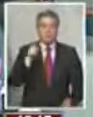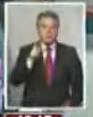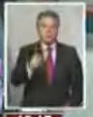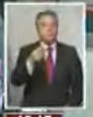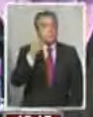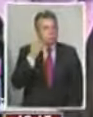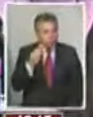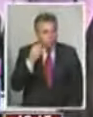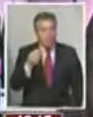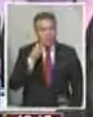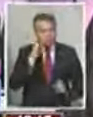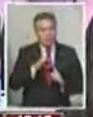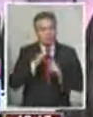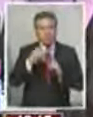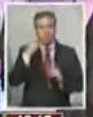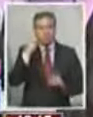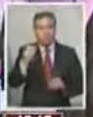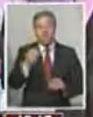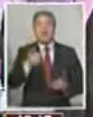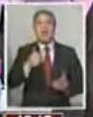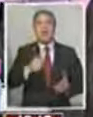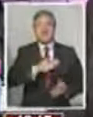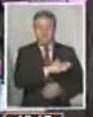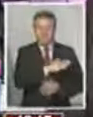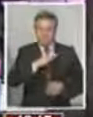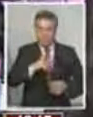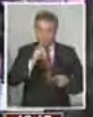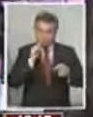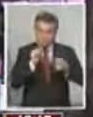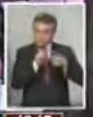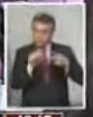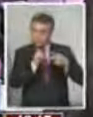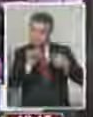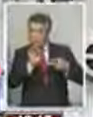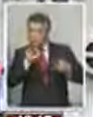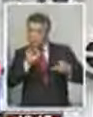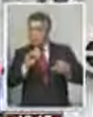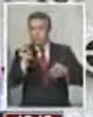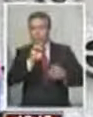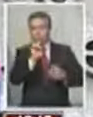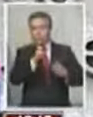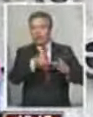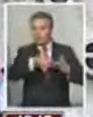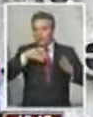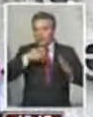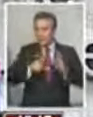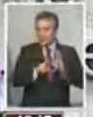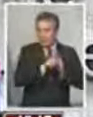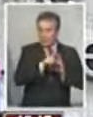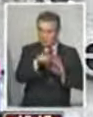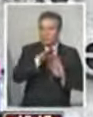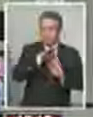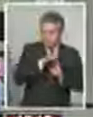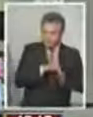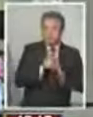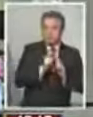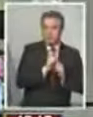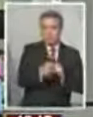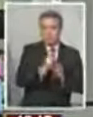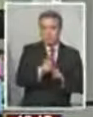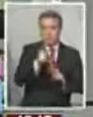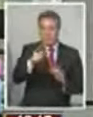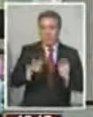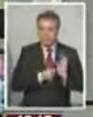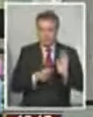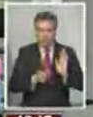de los contribuyentes y se resguardará su opción de elegir entre alternativas que no vulneren la ley para pagar la menor cantidad de tributos.